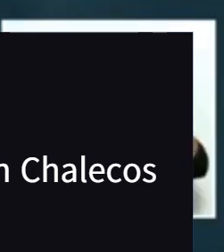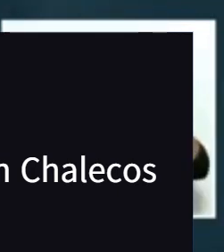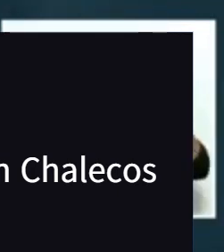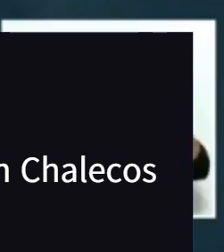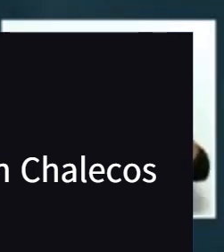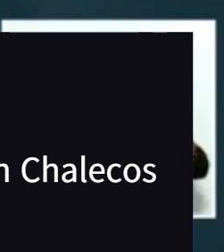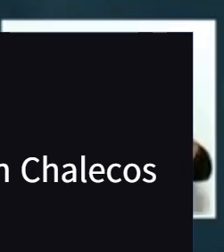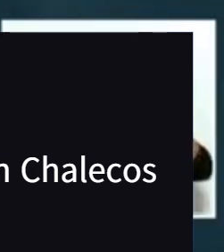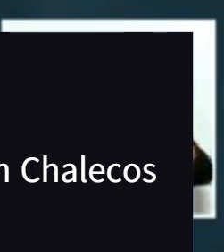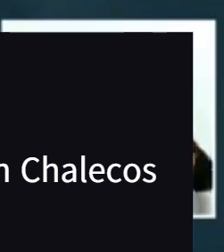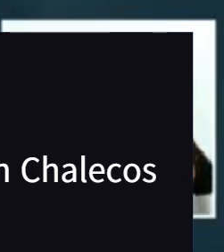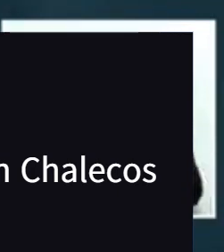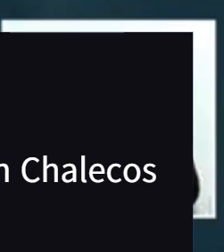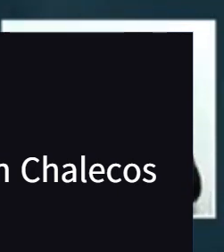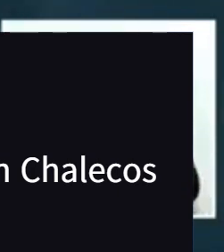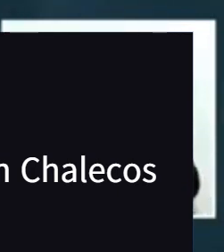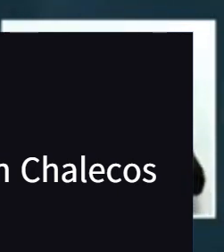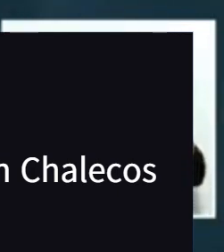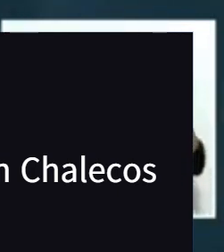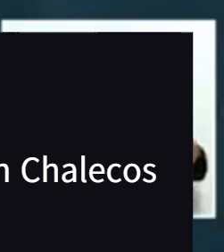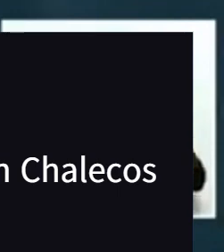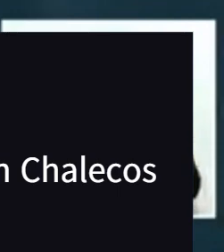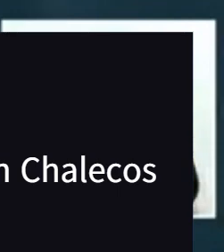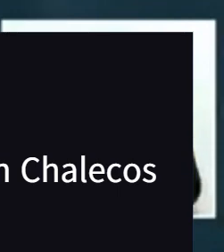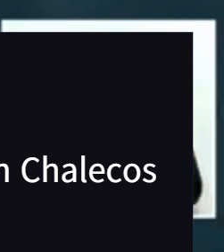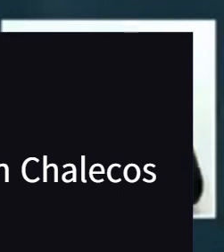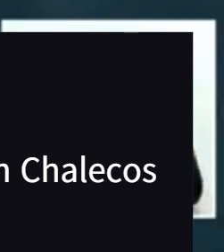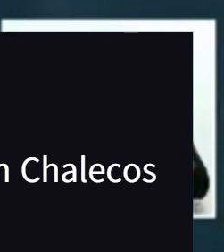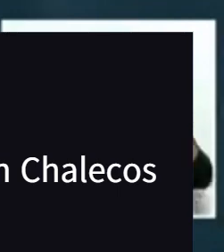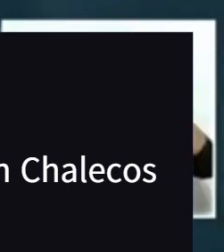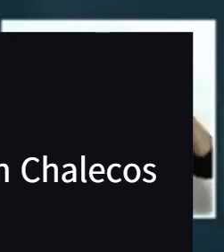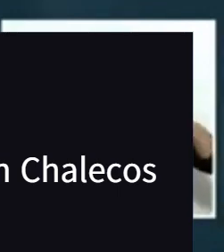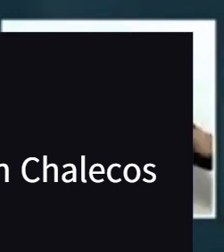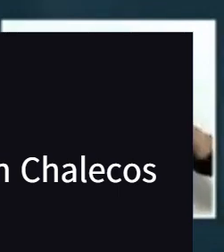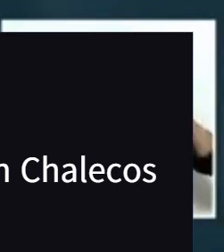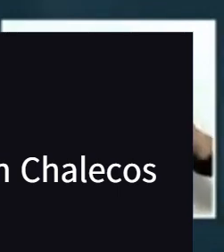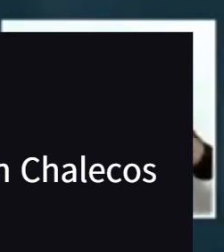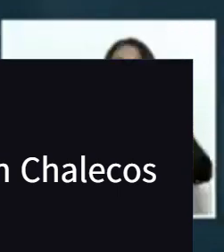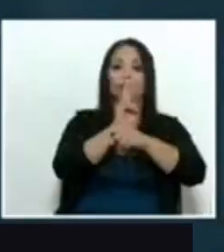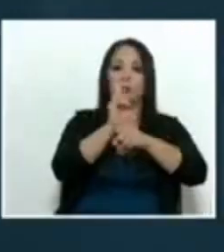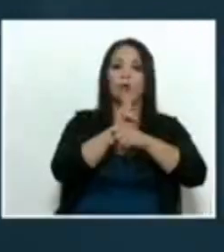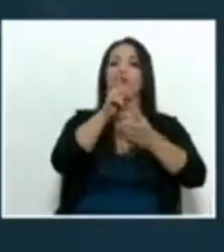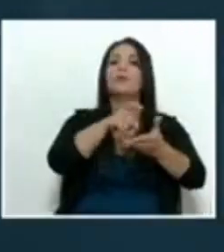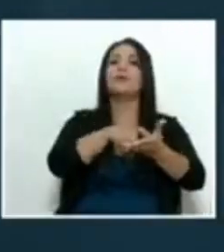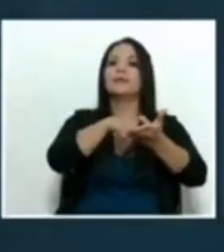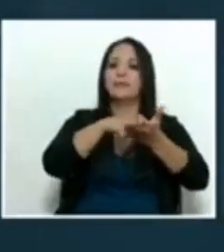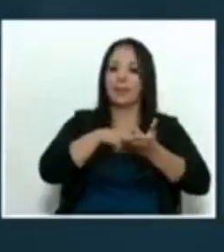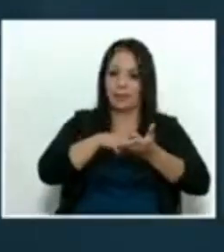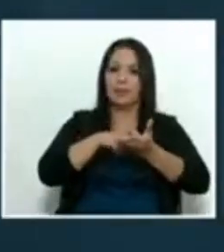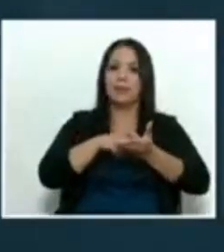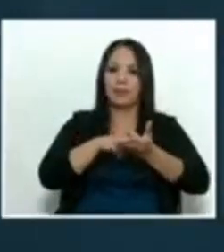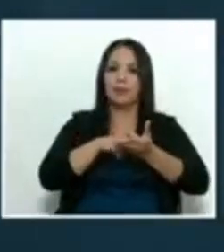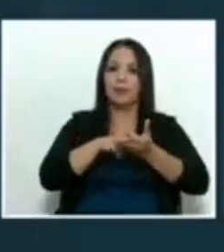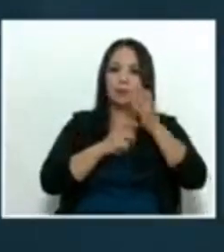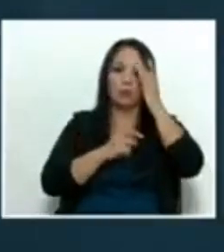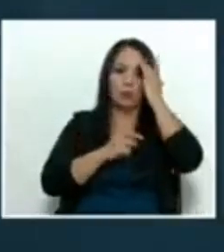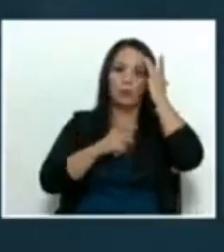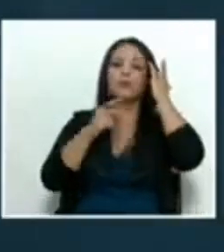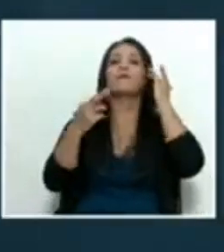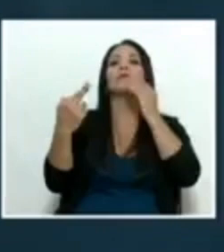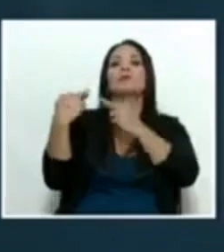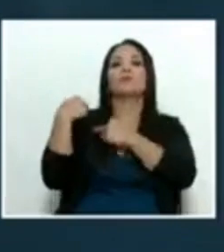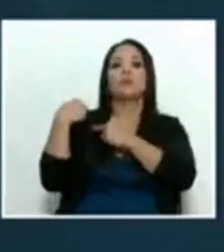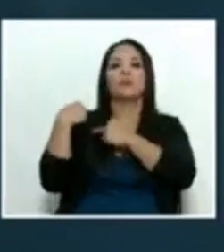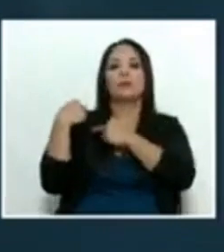la República, en donde a las personas motociclistas se les solicitará como uno de los requisitos de ejercicio de sus